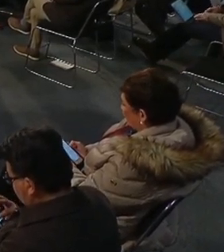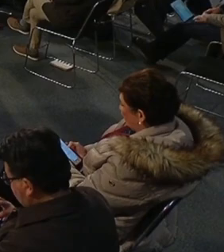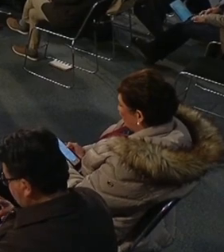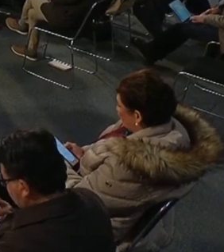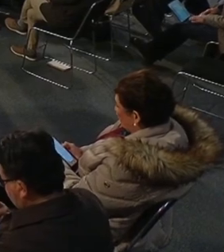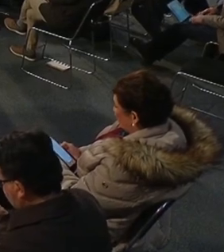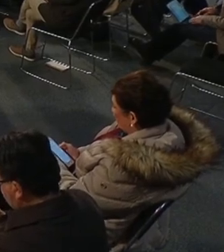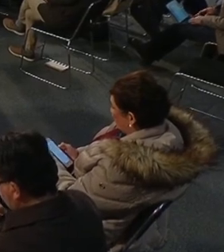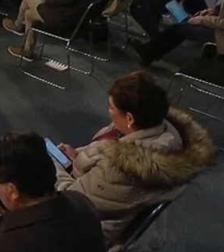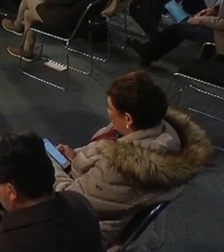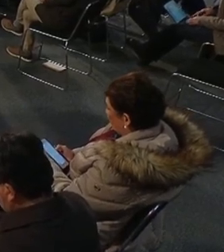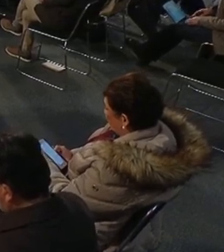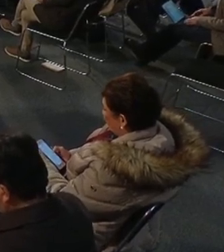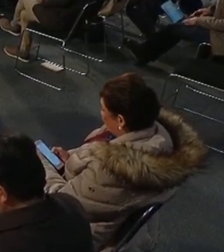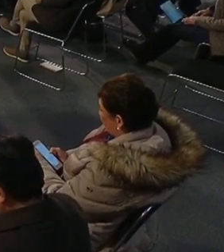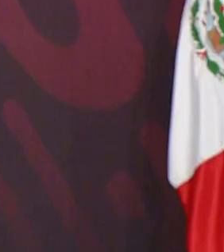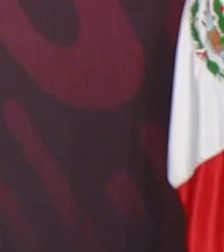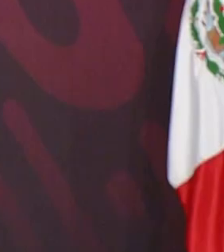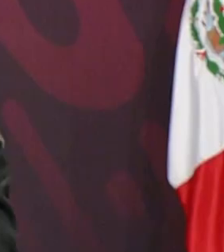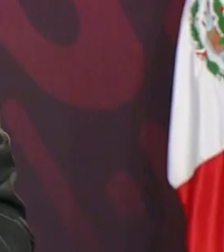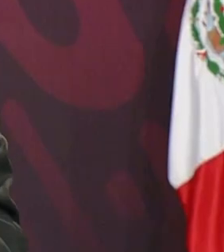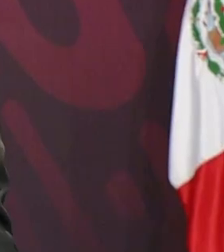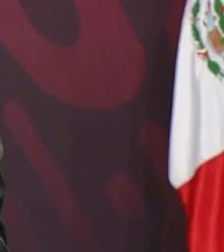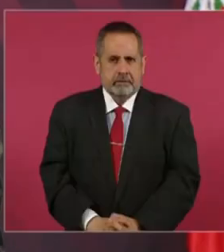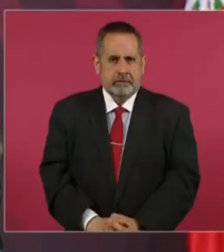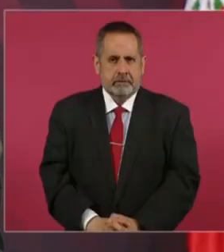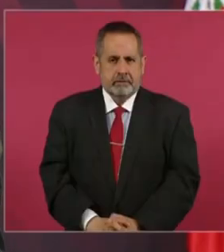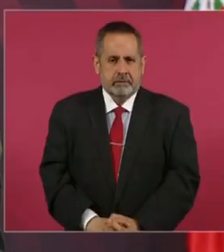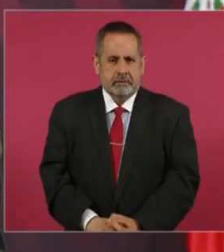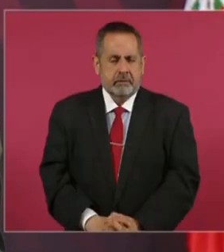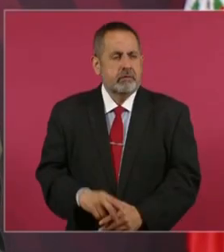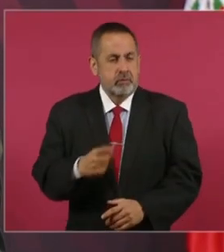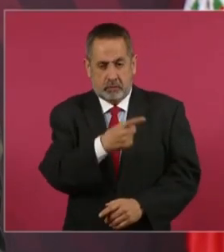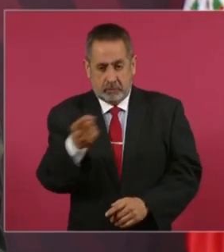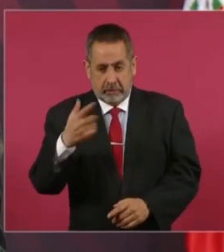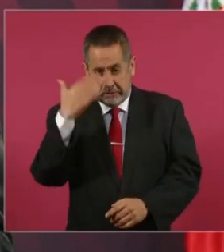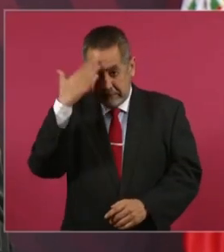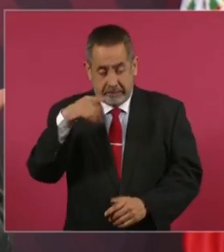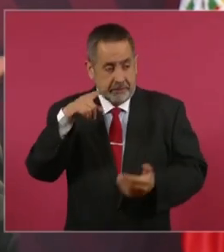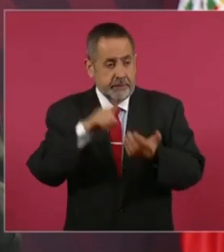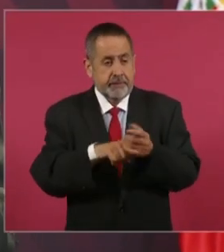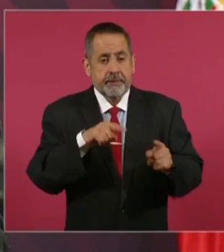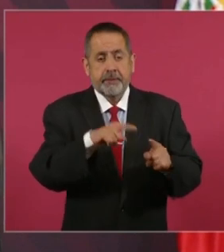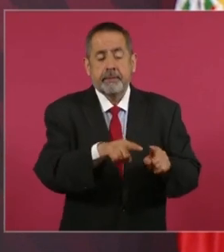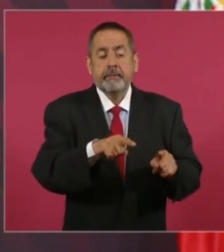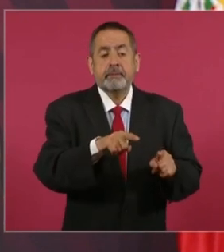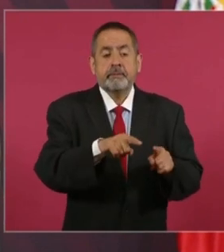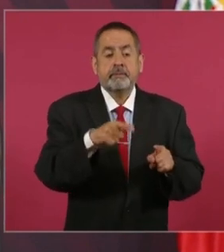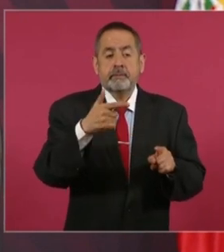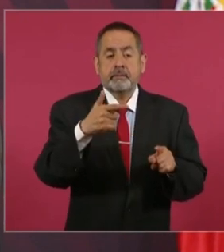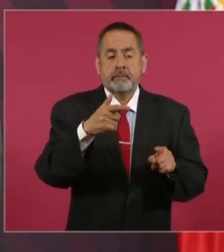el sector público con Salinas?